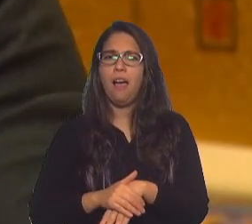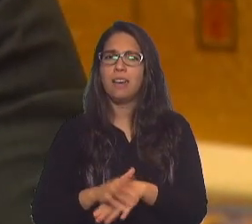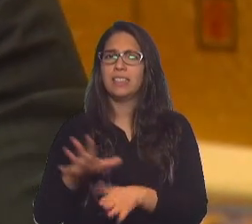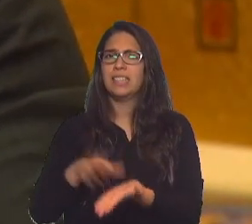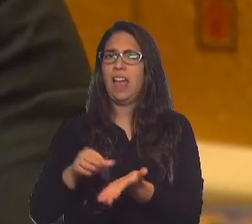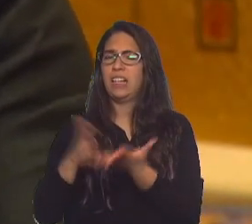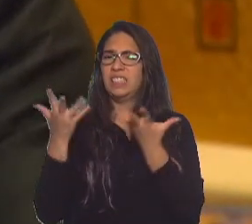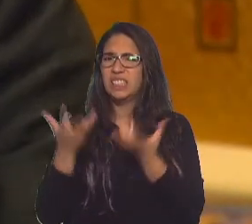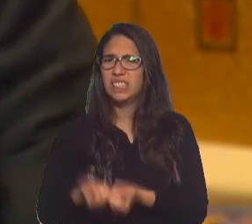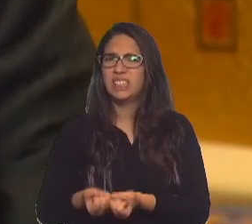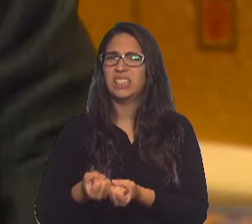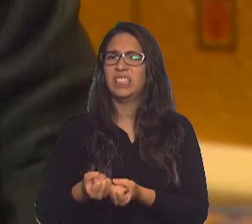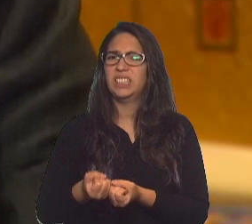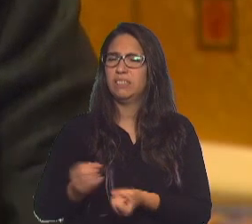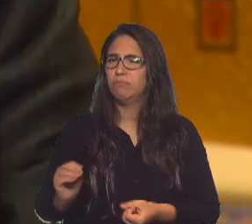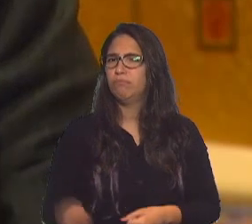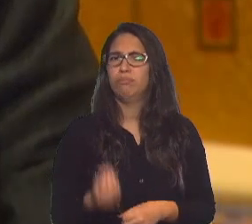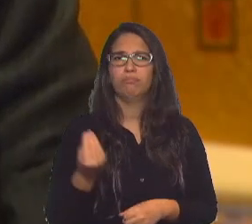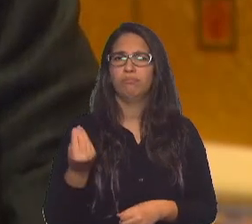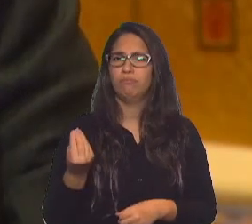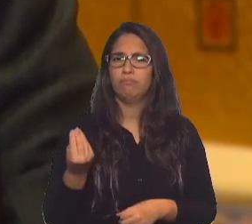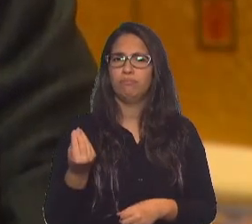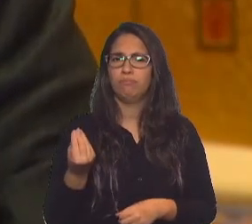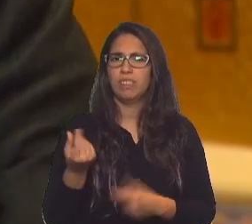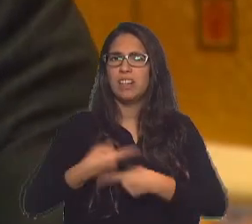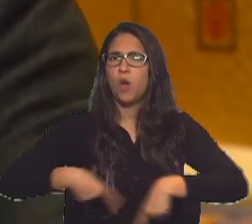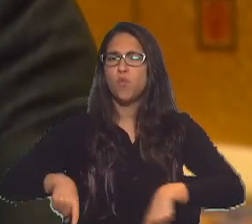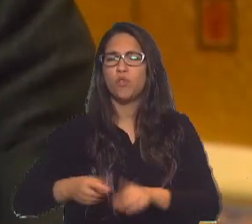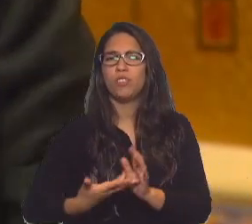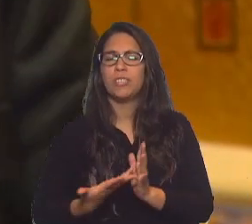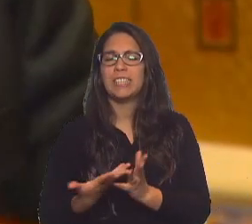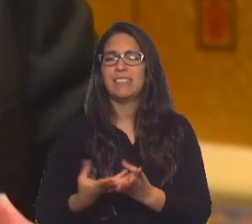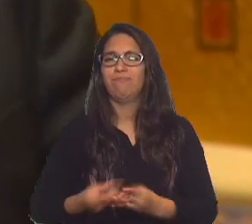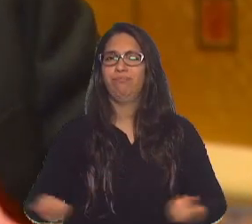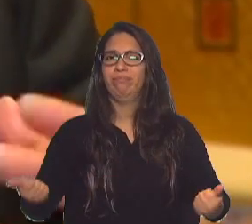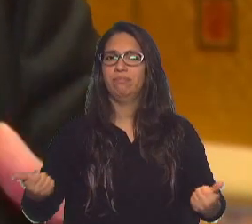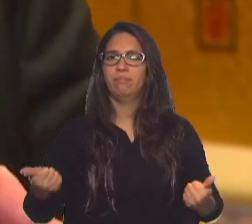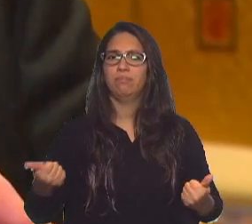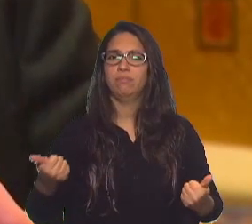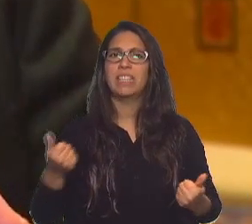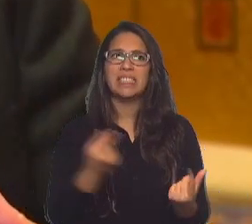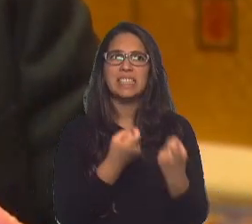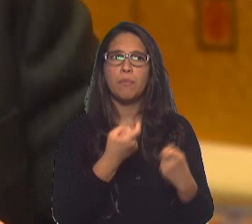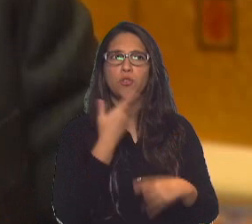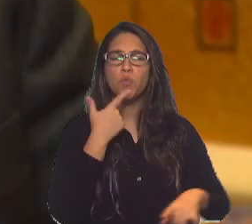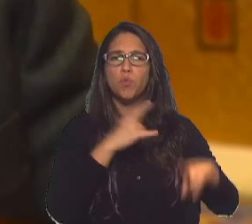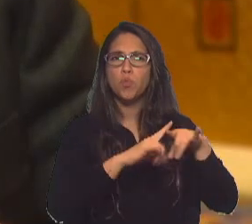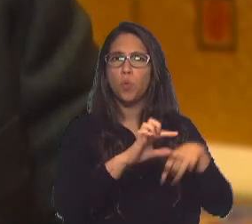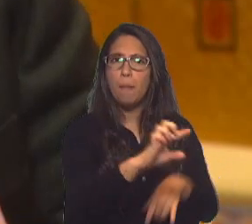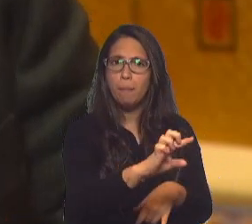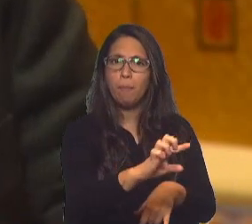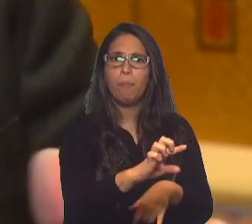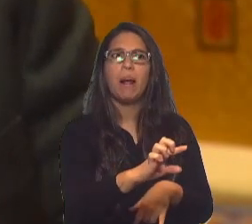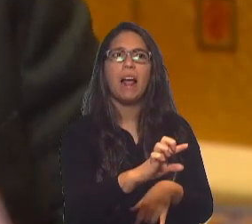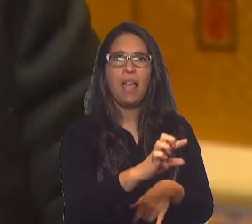sequía, que nos había privado de muchos recursos, y de la necesidad de que el swap se nos